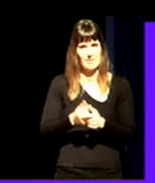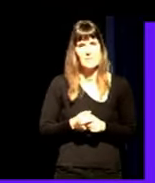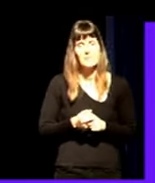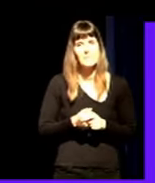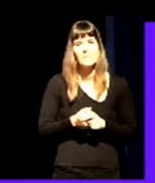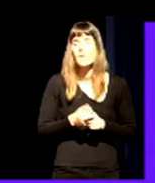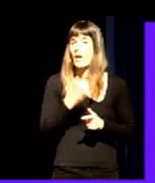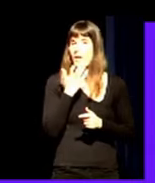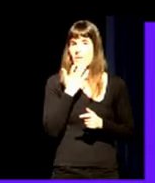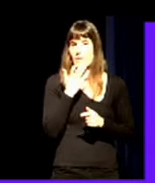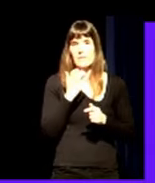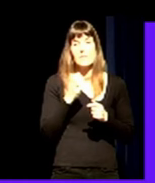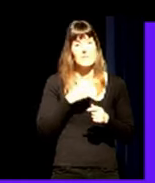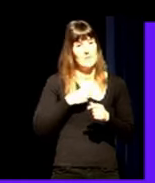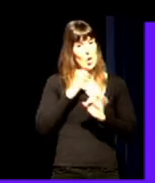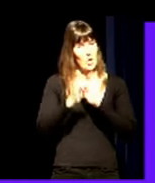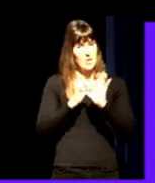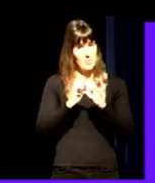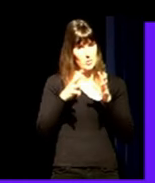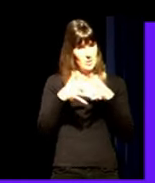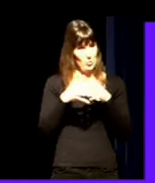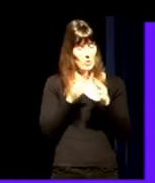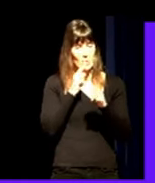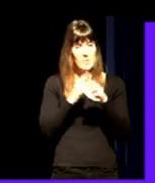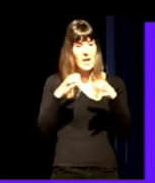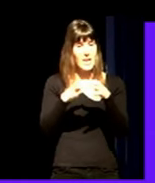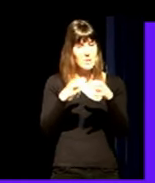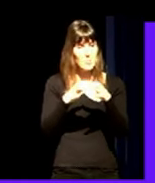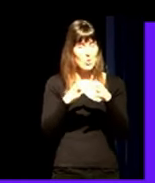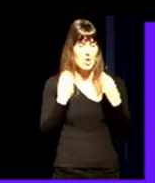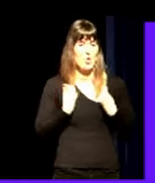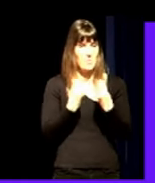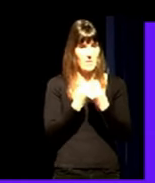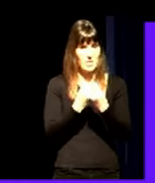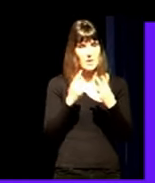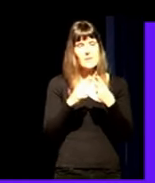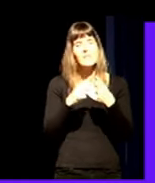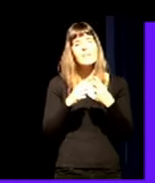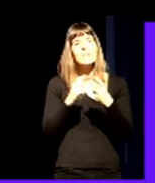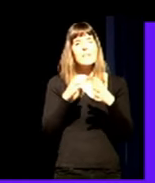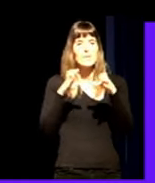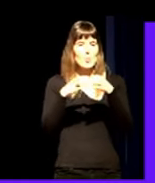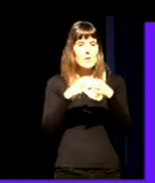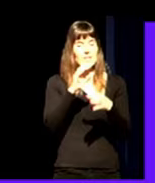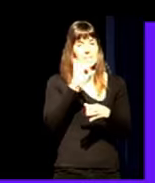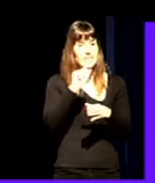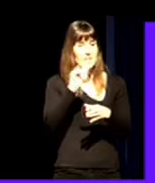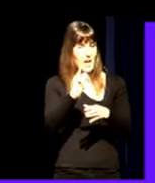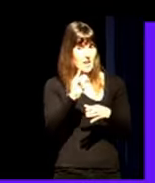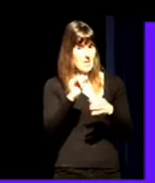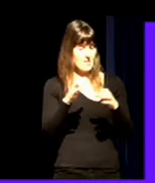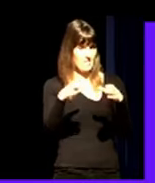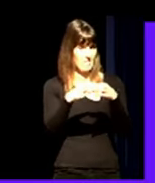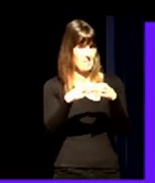Hablamos del equipo de convivencia, hablamos de los SAI, los sistemas de apoyo entre iguales, con toda su variedad,